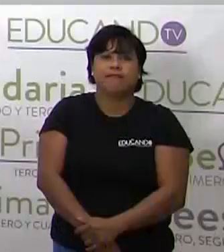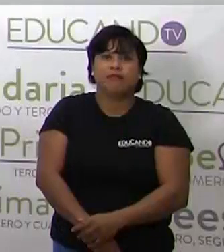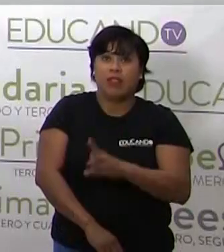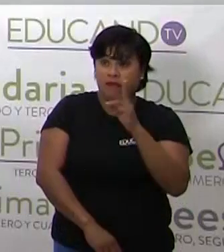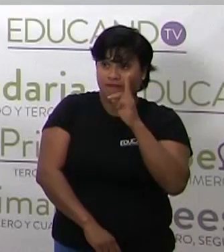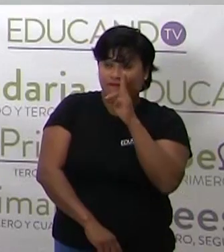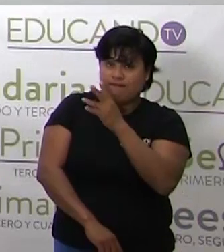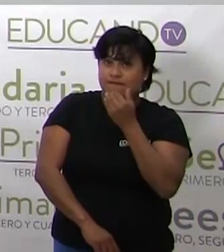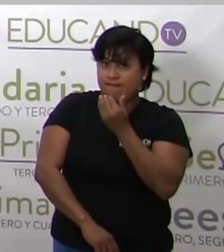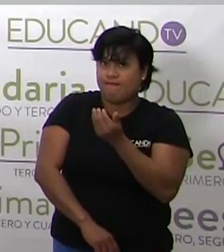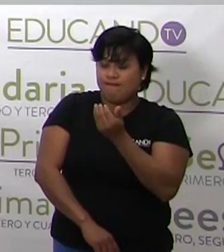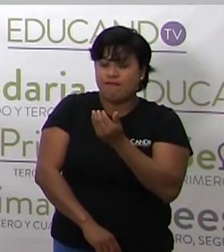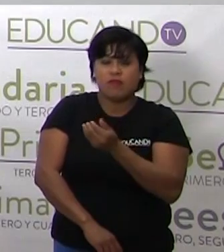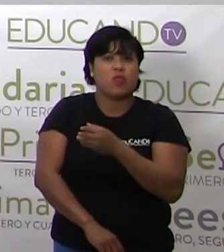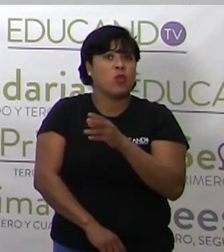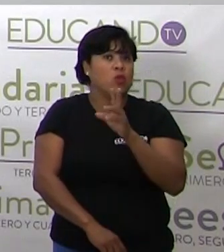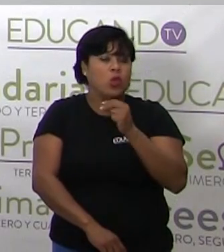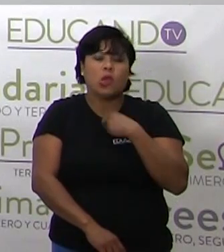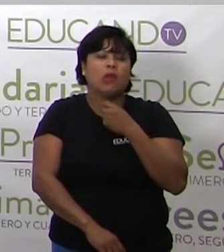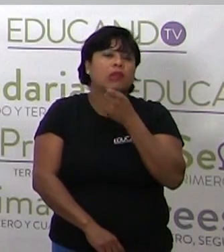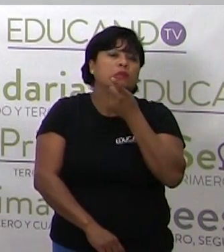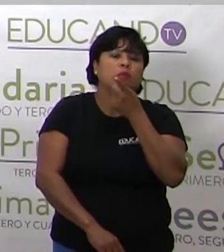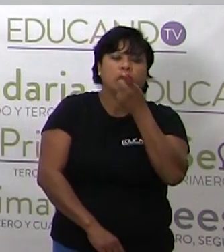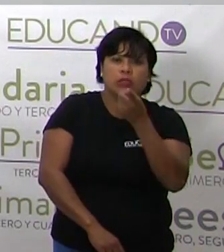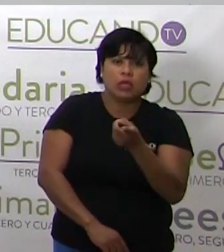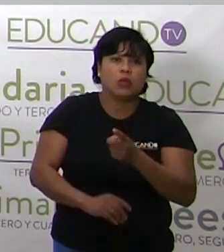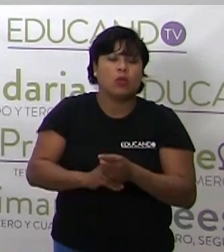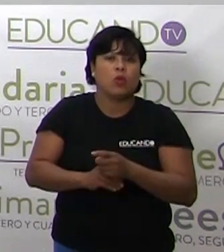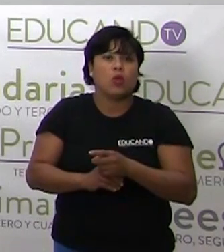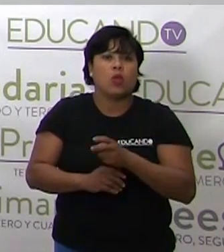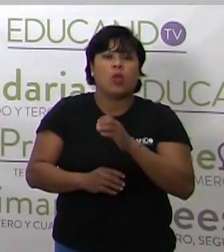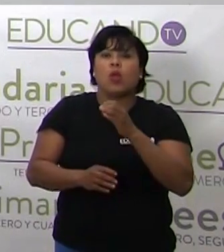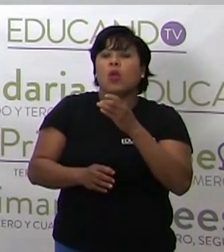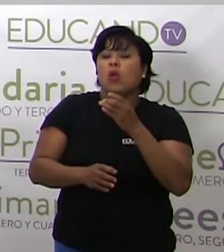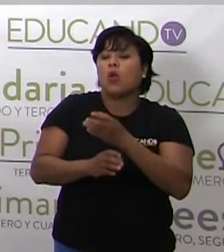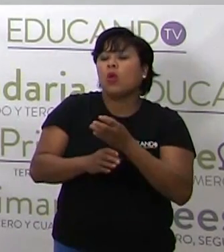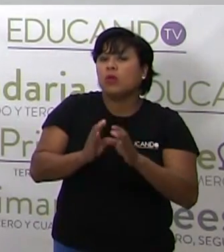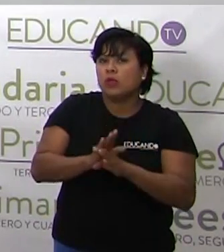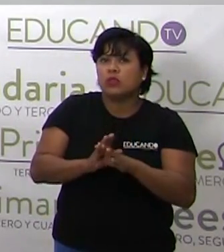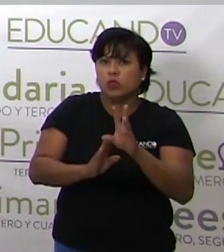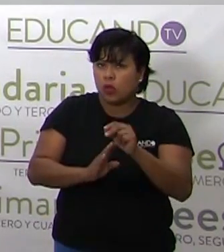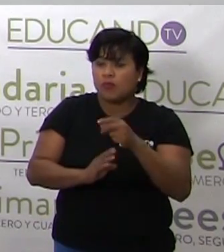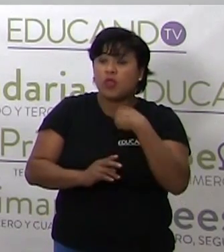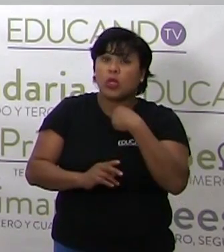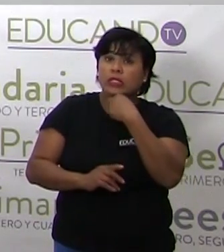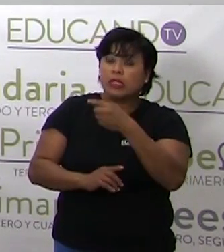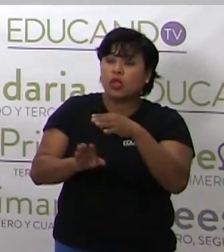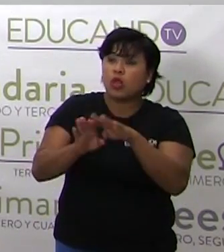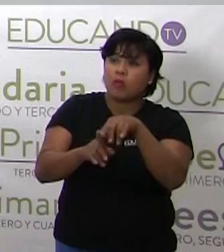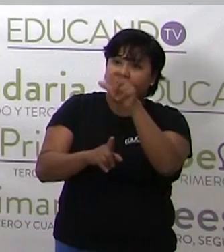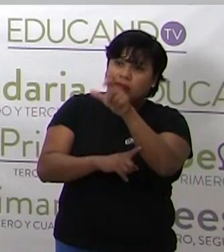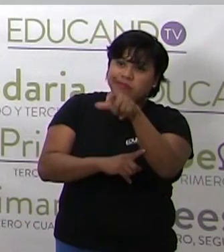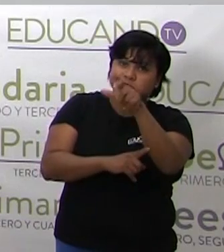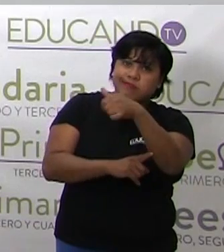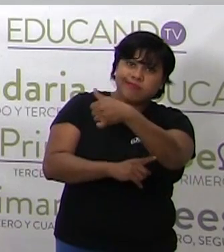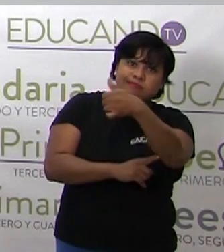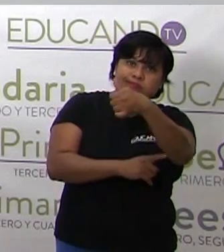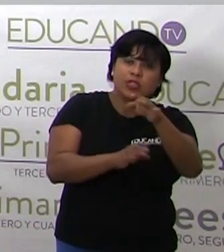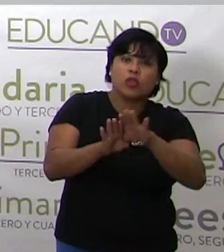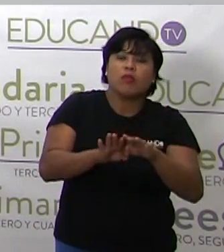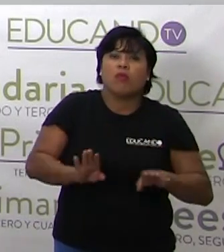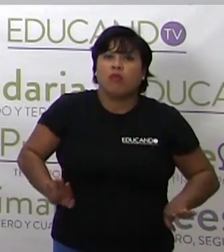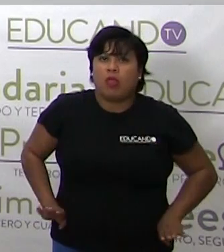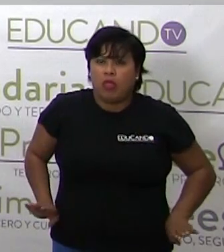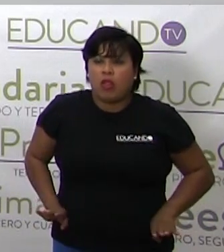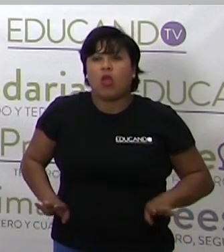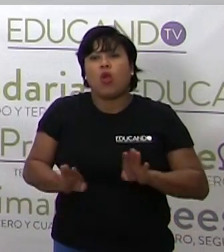Fíjense bien, no estoy diciendo acciones, estoy diciendo cómo eran estos personajes.